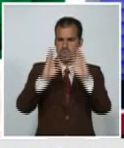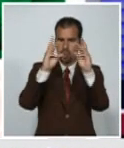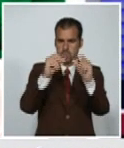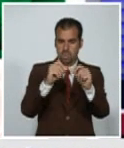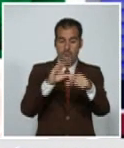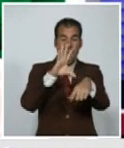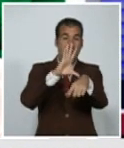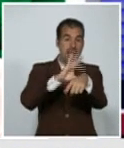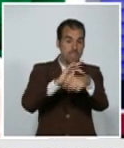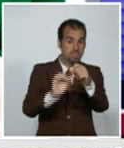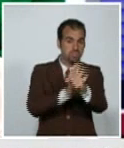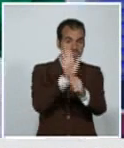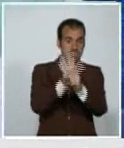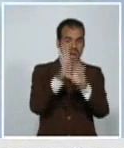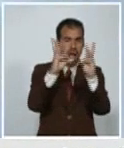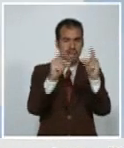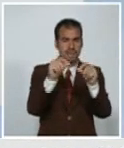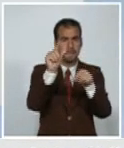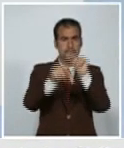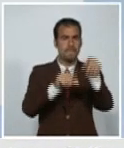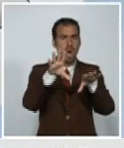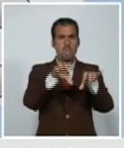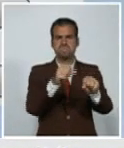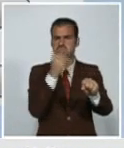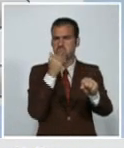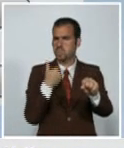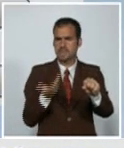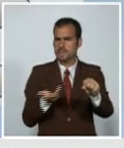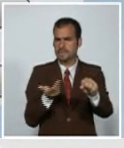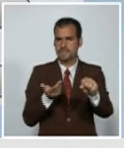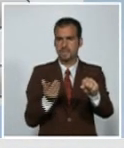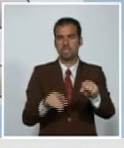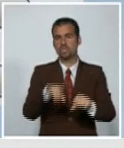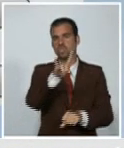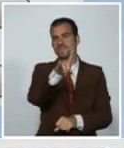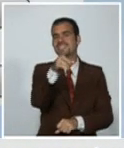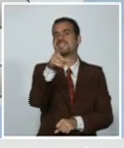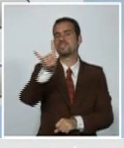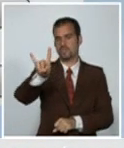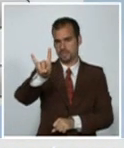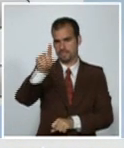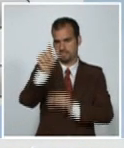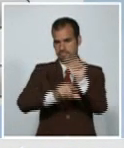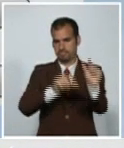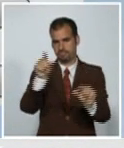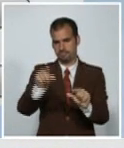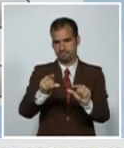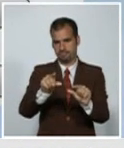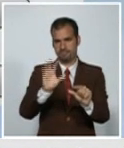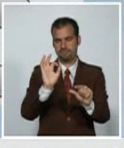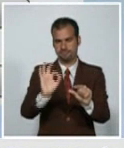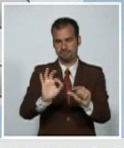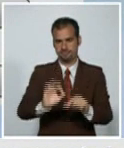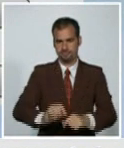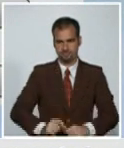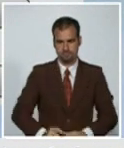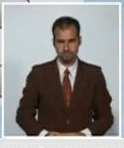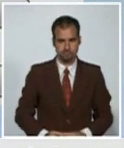estas muestras, se diagnostican 919 personas con